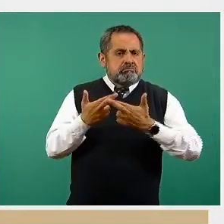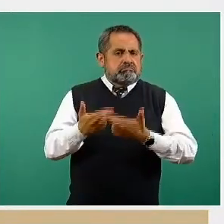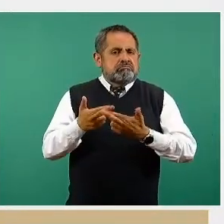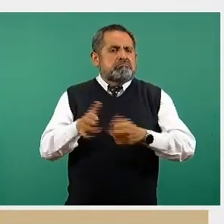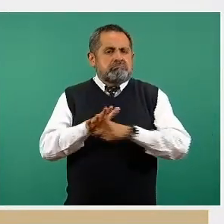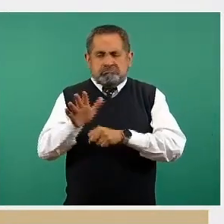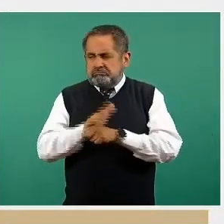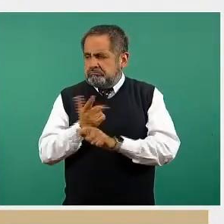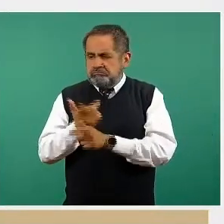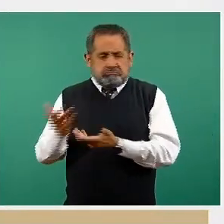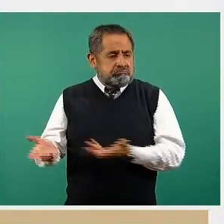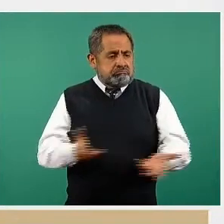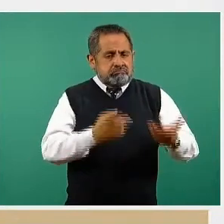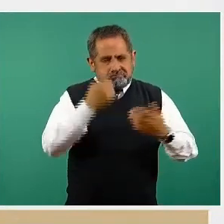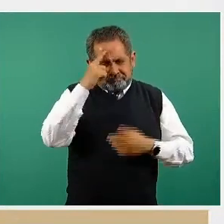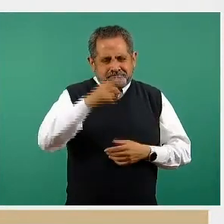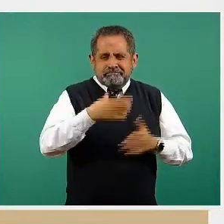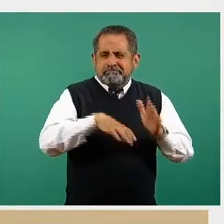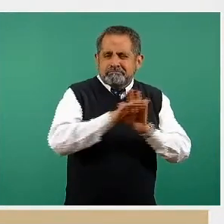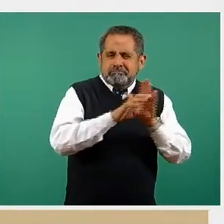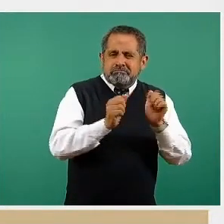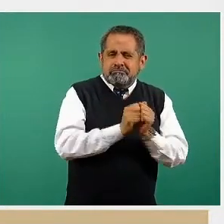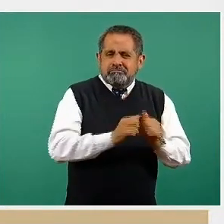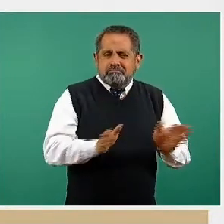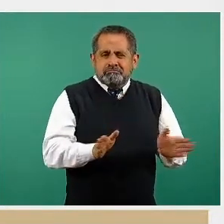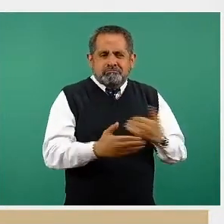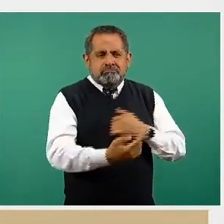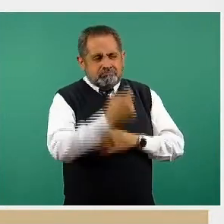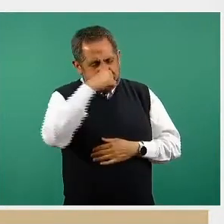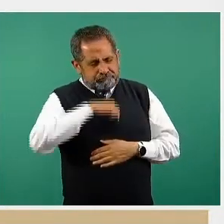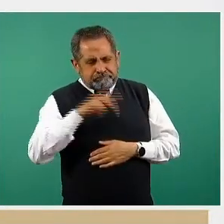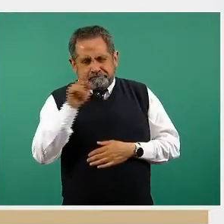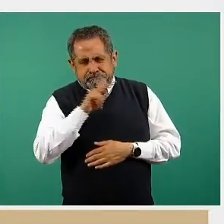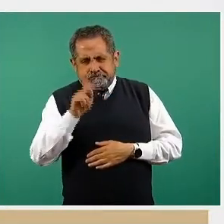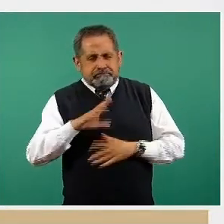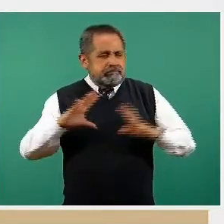de disponibilidad. ¿Cuánto representa esto a nivel nacional?